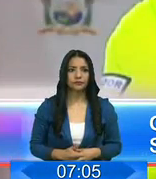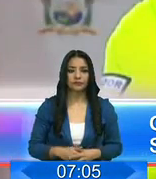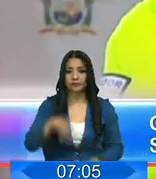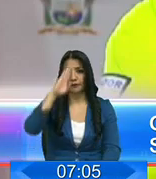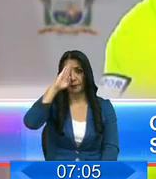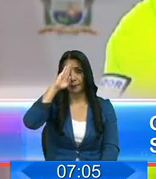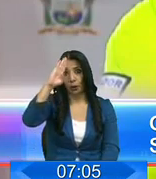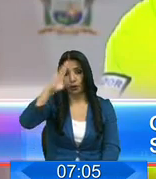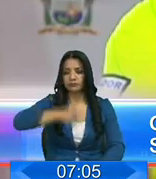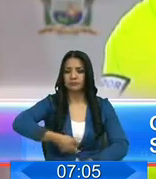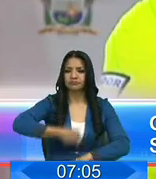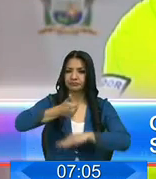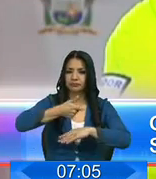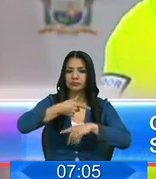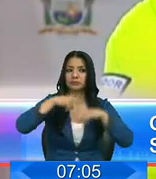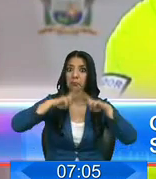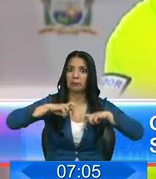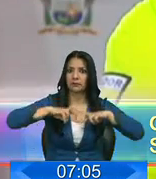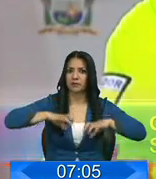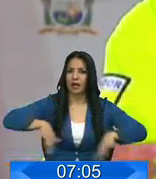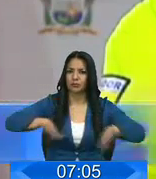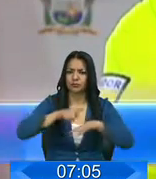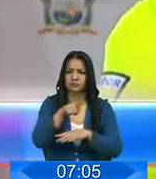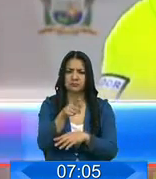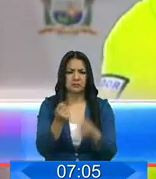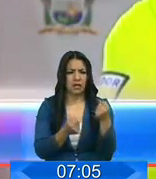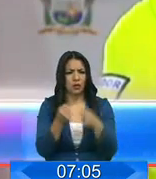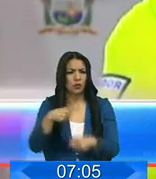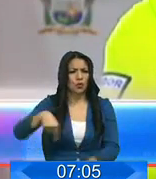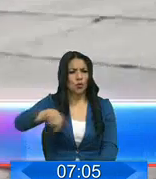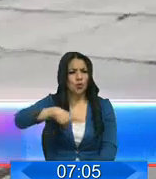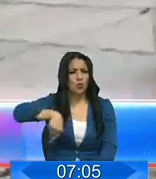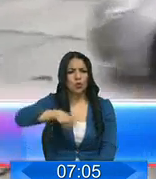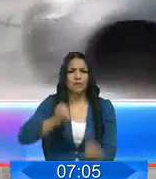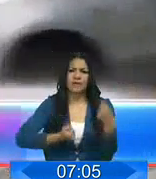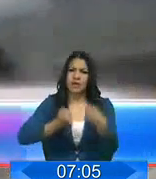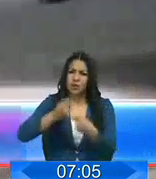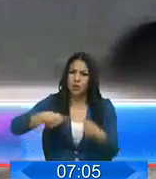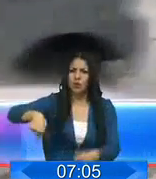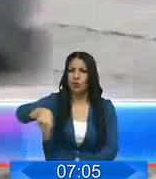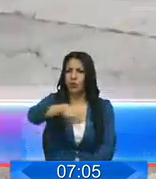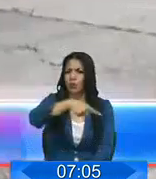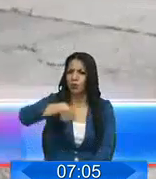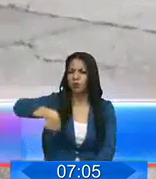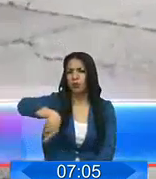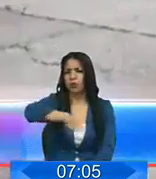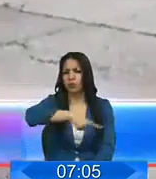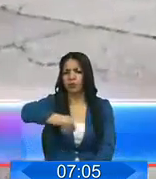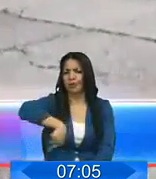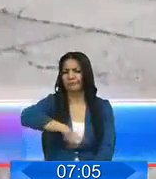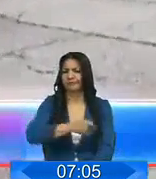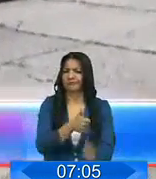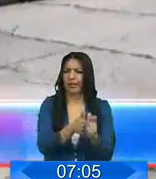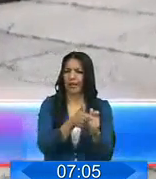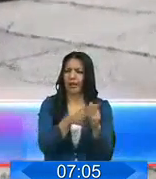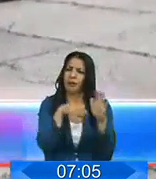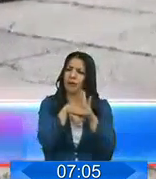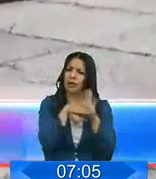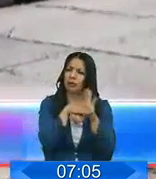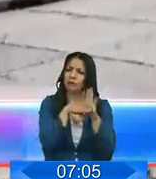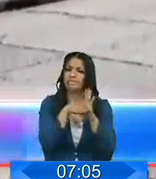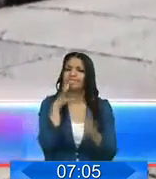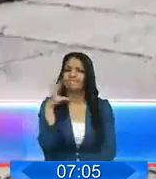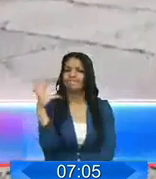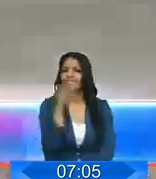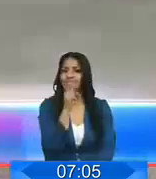investigadores lograron determinar que este vehículo estaba dando varias vueltas por una importante entidad de la ciudad, lo que nos podría hacer presumir que